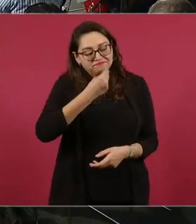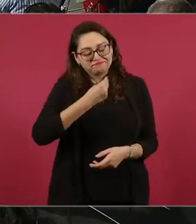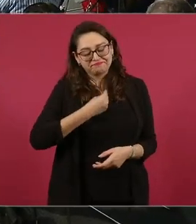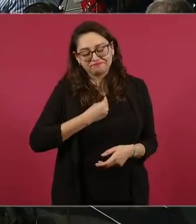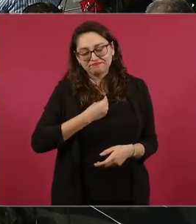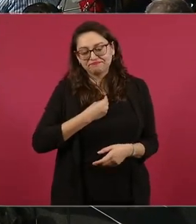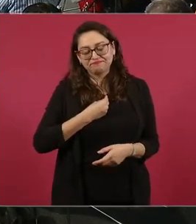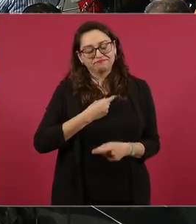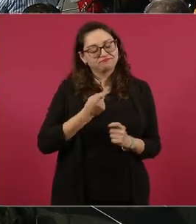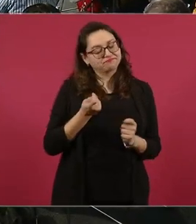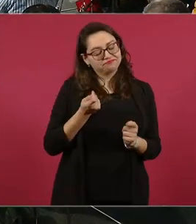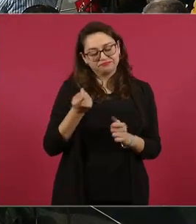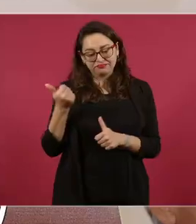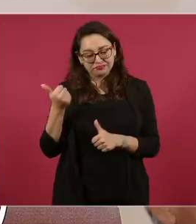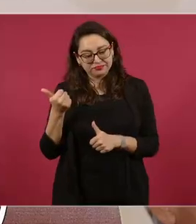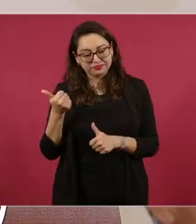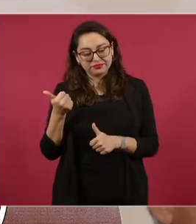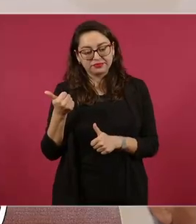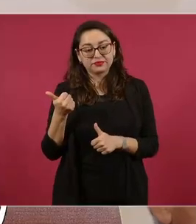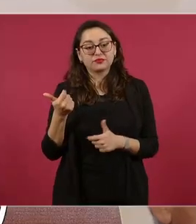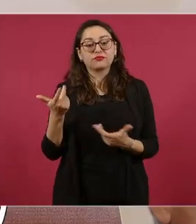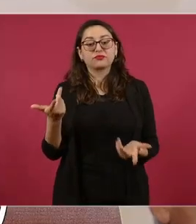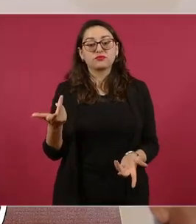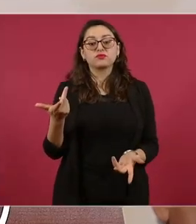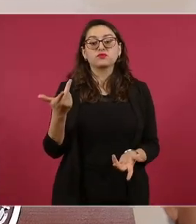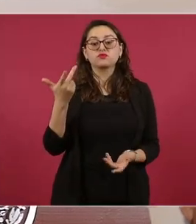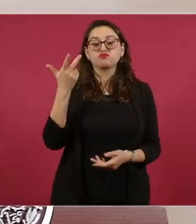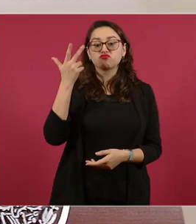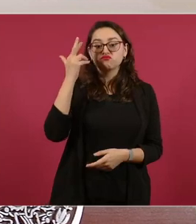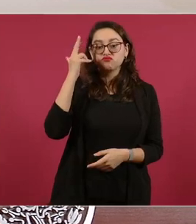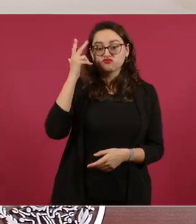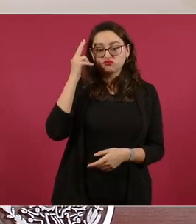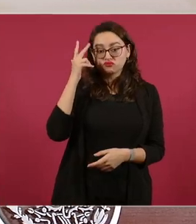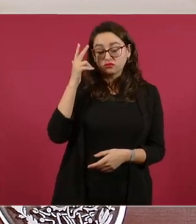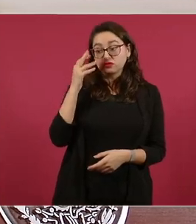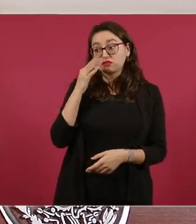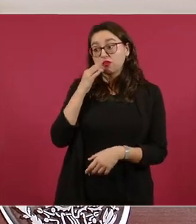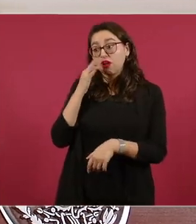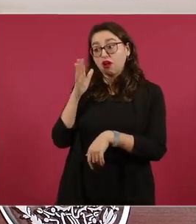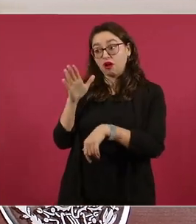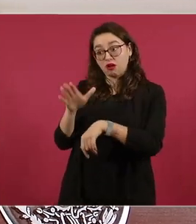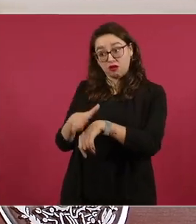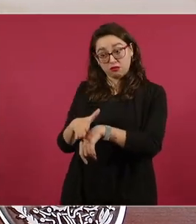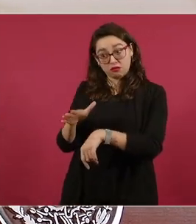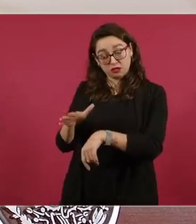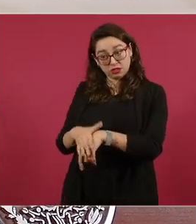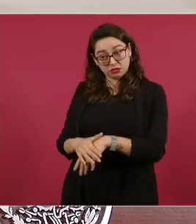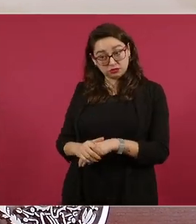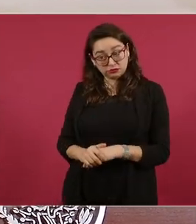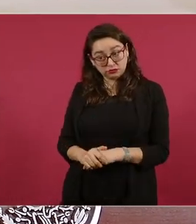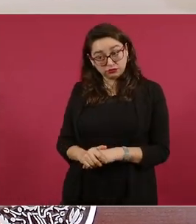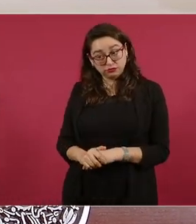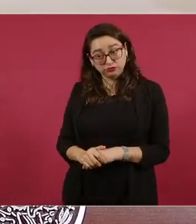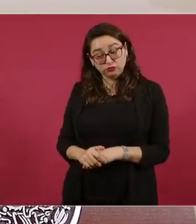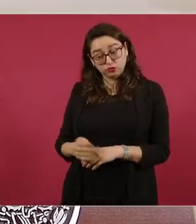Porfirio a verlo y le dice: te vengo a decir, compadre, que yo no tengo nada que ver, no tuve nada que